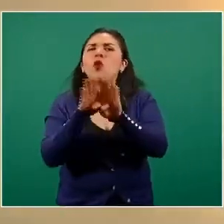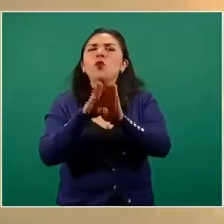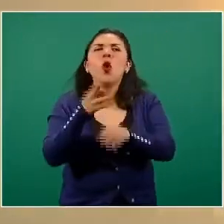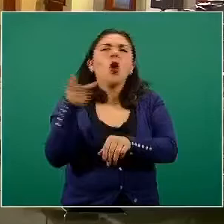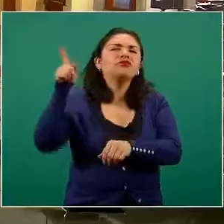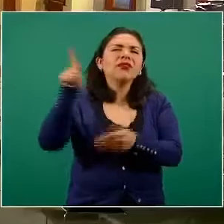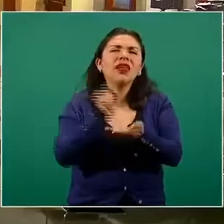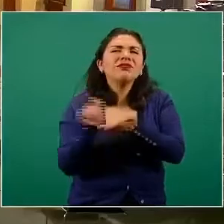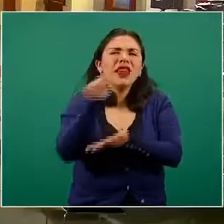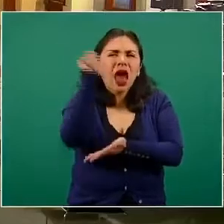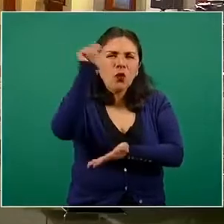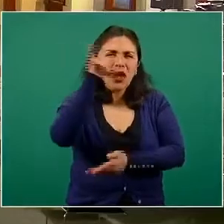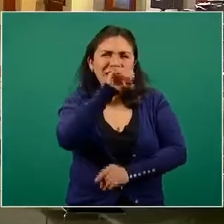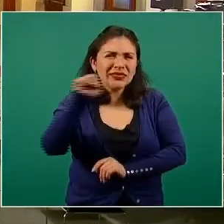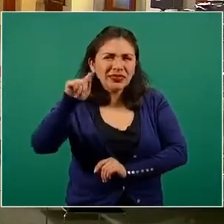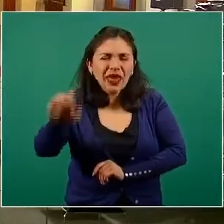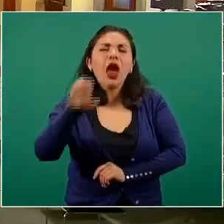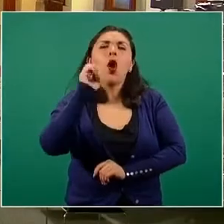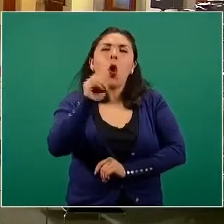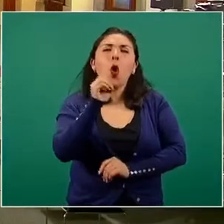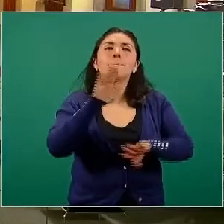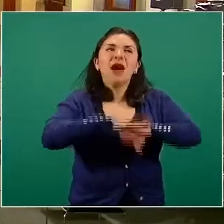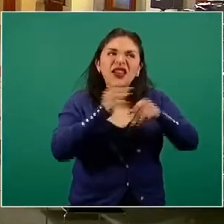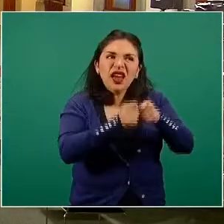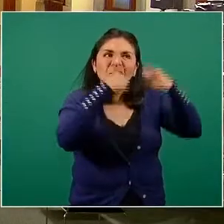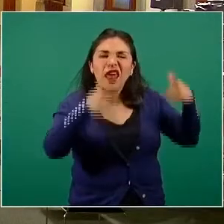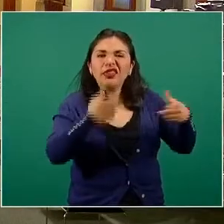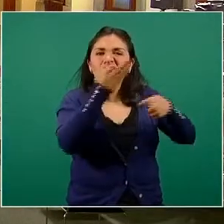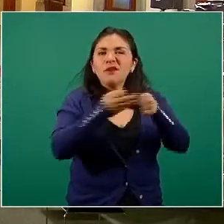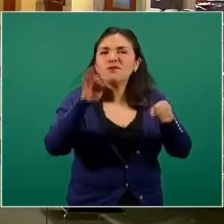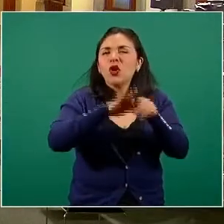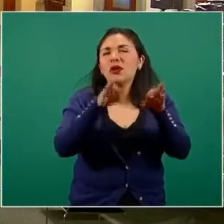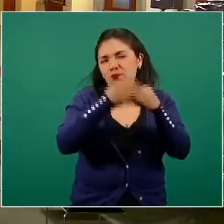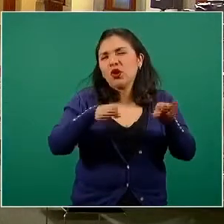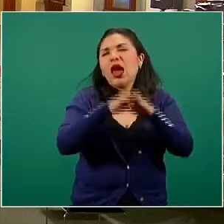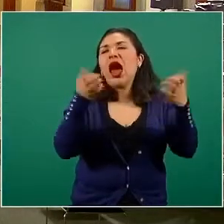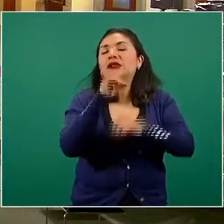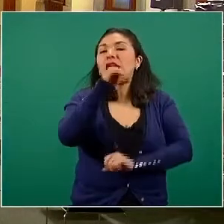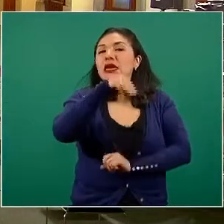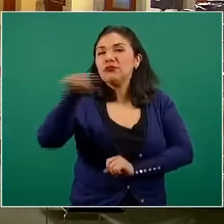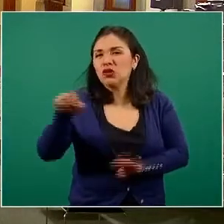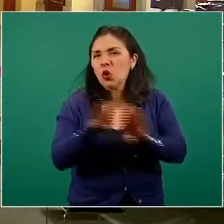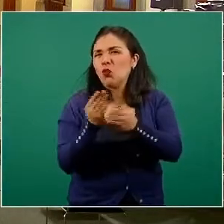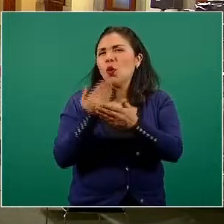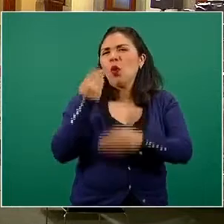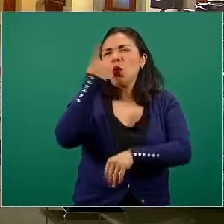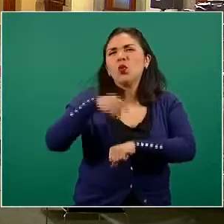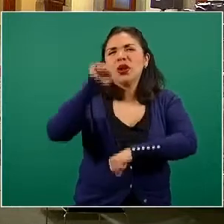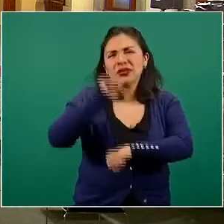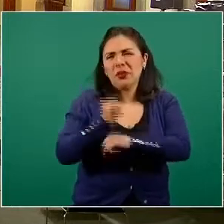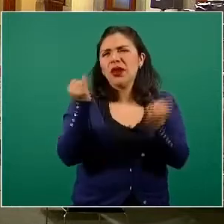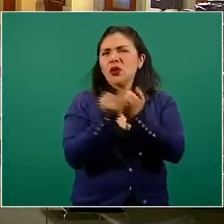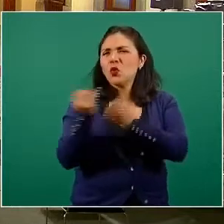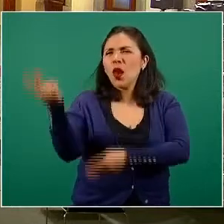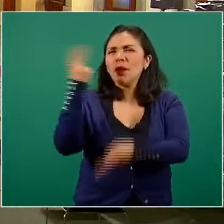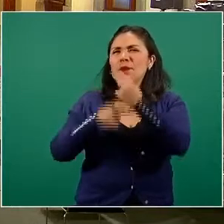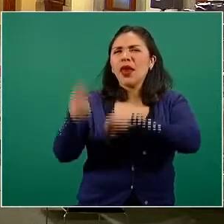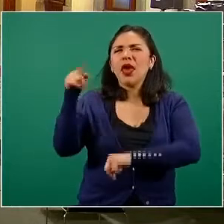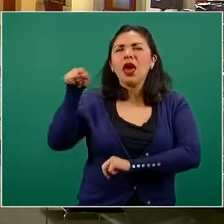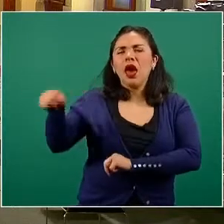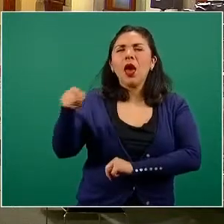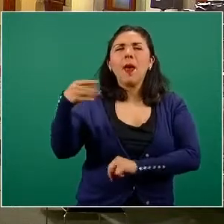Tláhuac, del ISSSTE, expansiones importantes que ha hecho el IMSS. También la semana pasada también nos acompañó